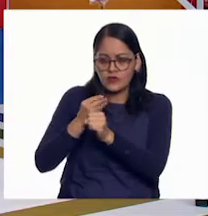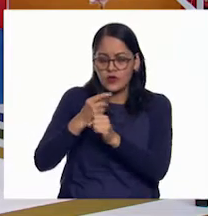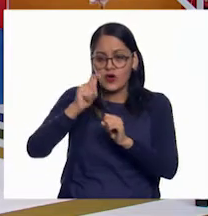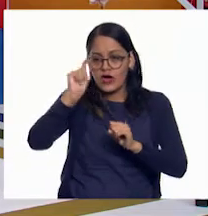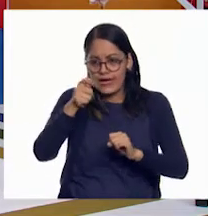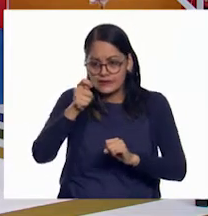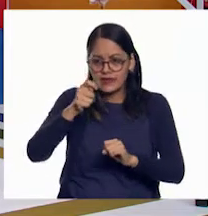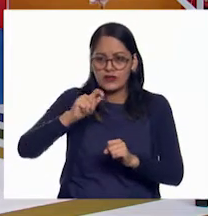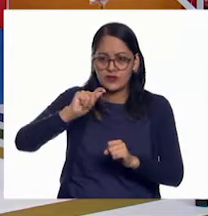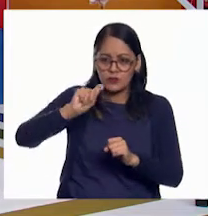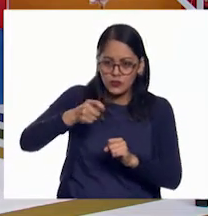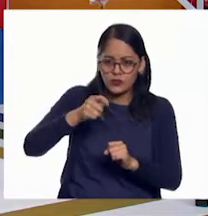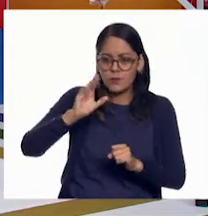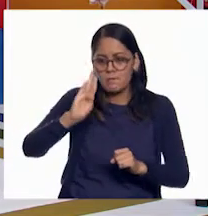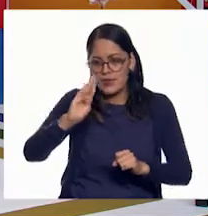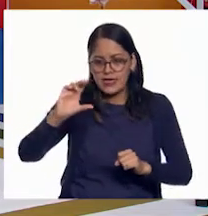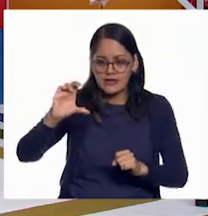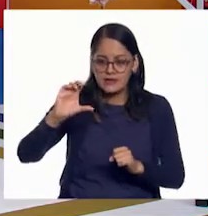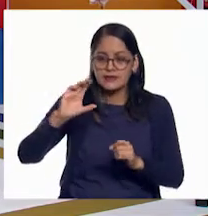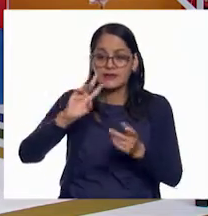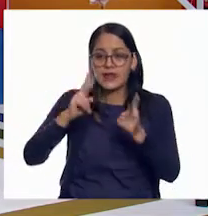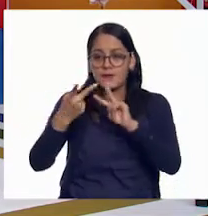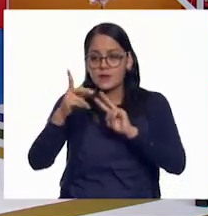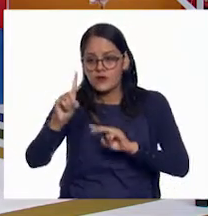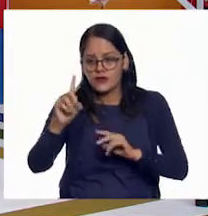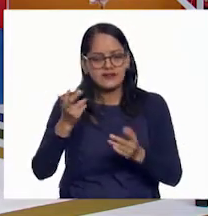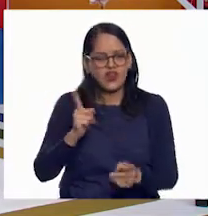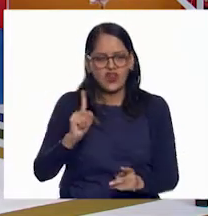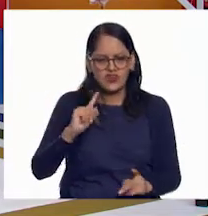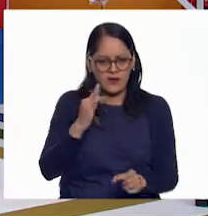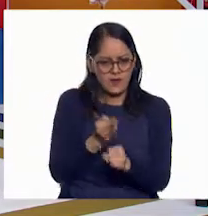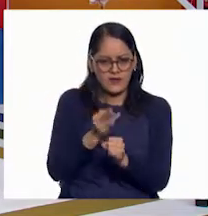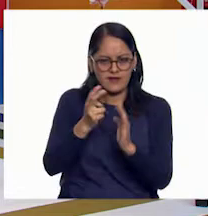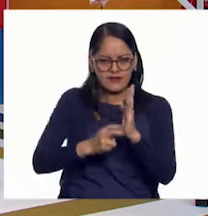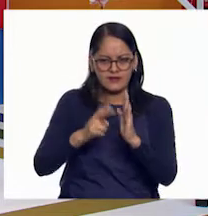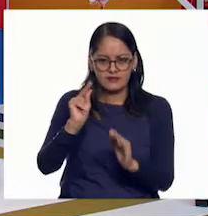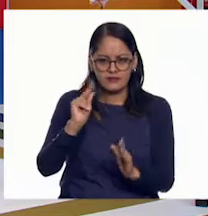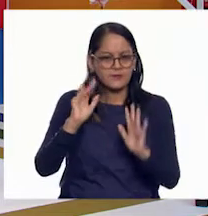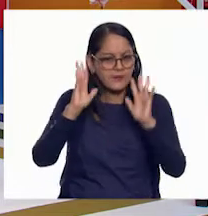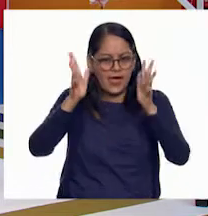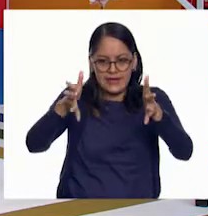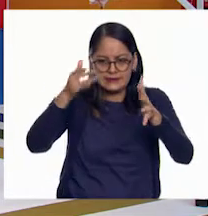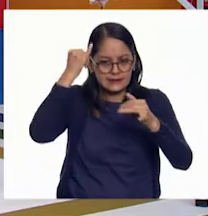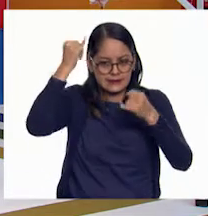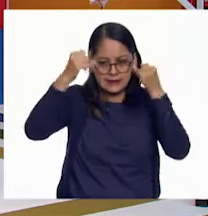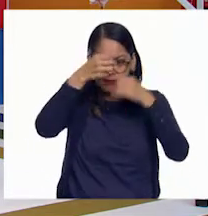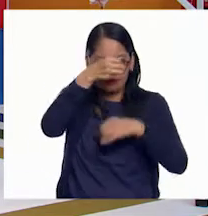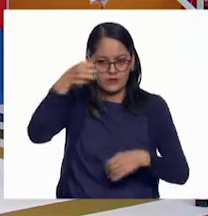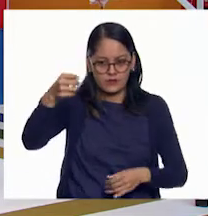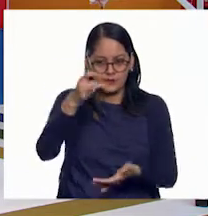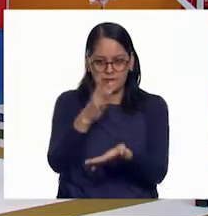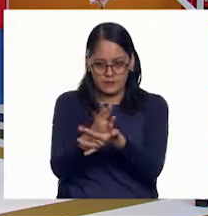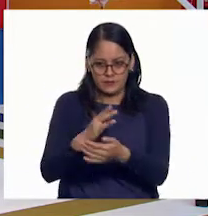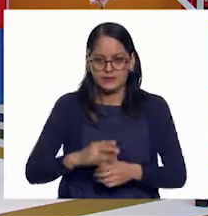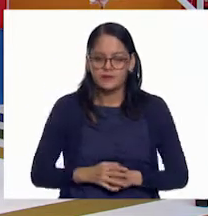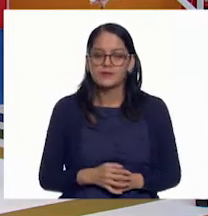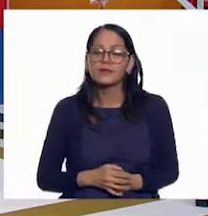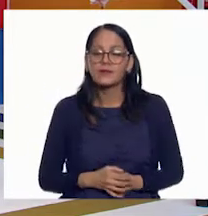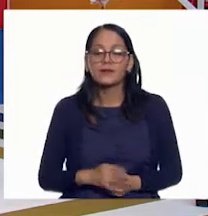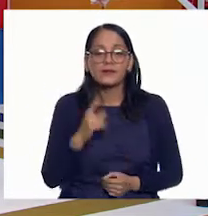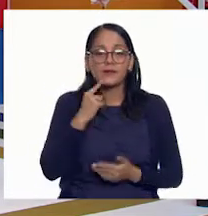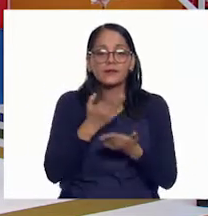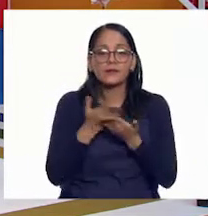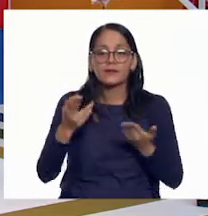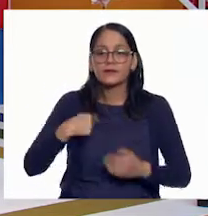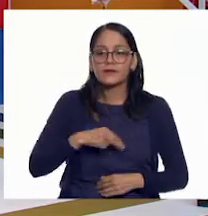confundieron la B con la D, etcétera, etcétera. Ujú. ¿Sale? Seguimos retomando ideas. Las ideas, muy bien. Tenemos que